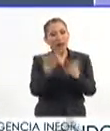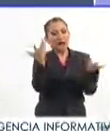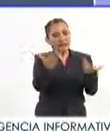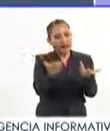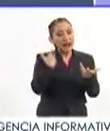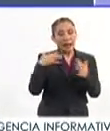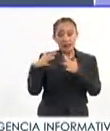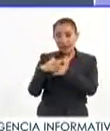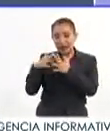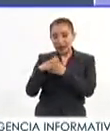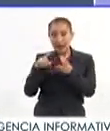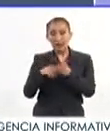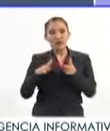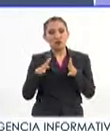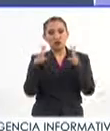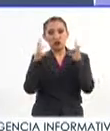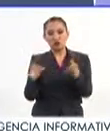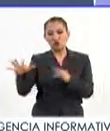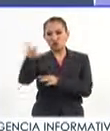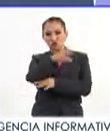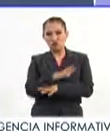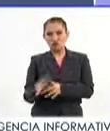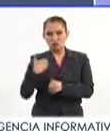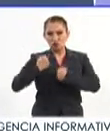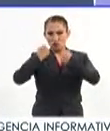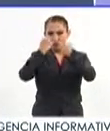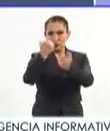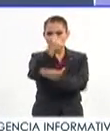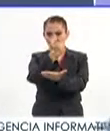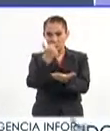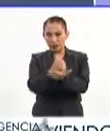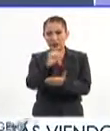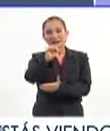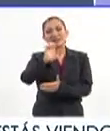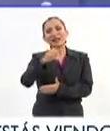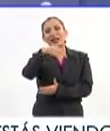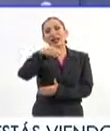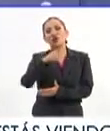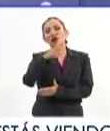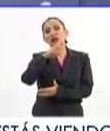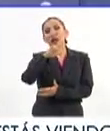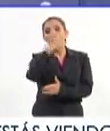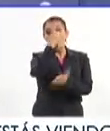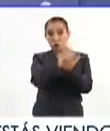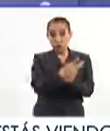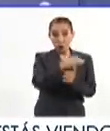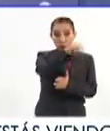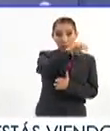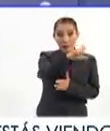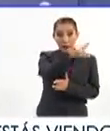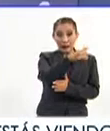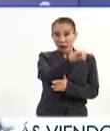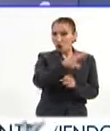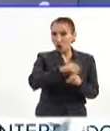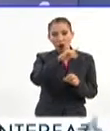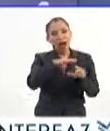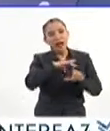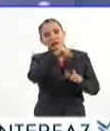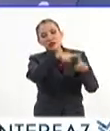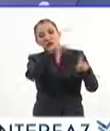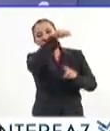la guerra y la fundación del señorío. Entonces, no es un concepto único de los mexicas, sino que estos los vamos a